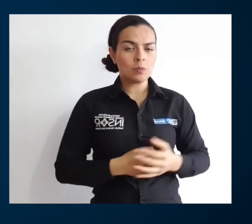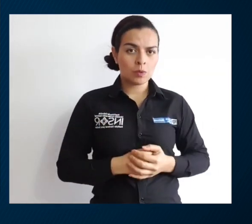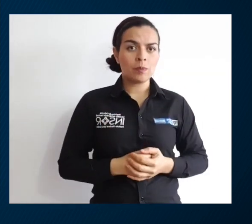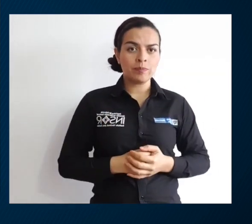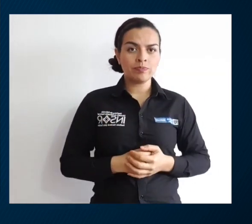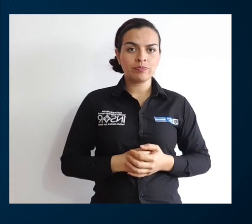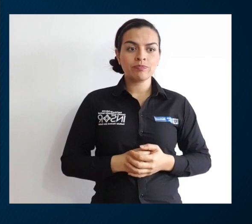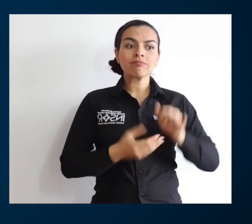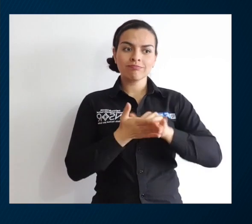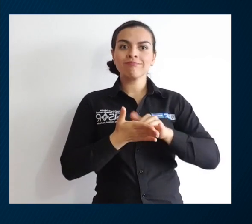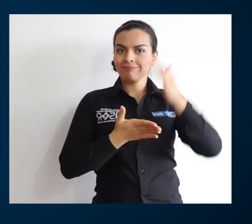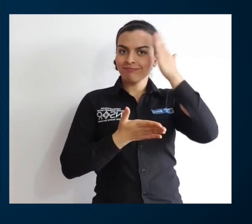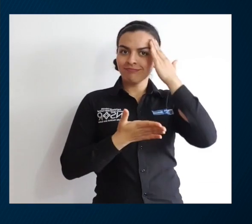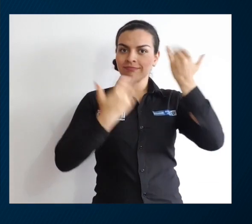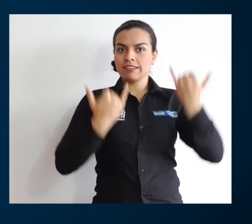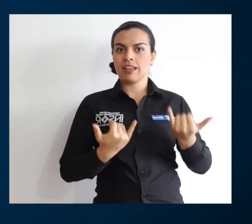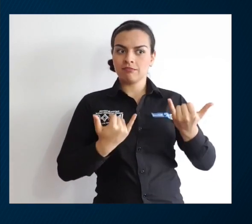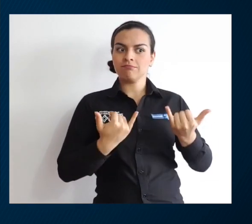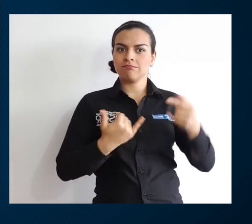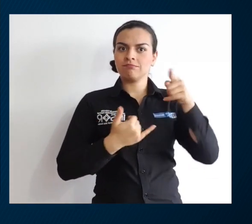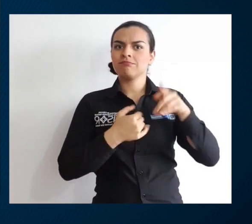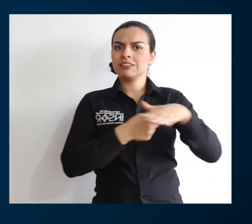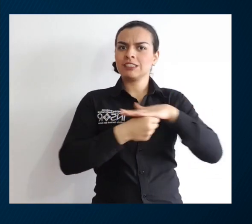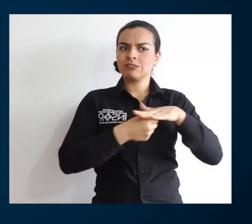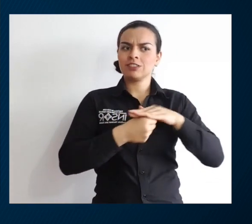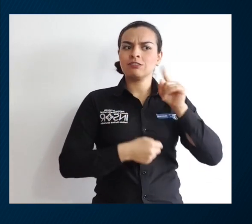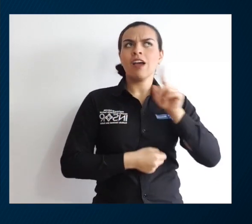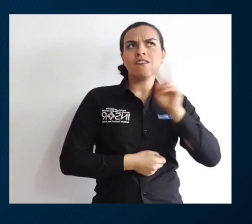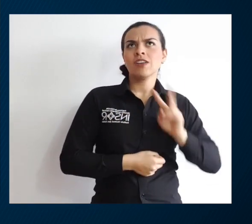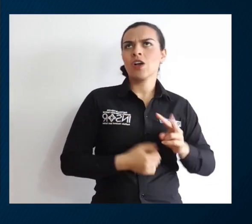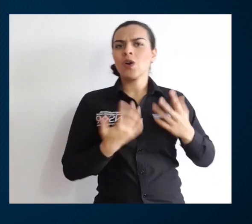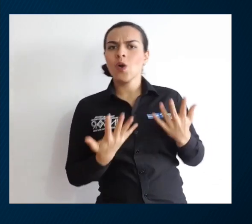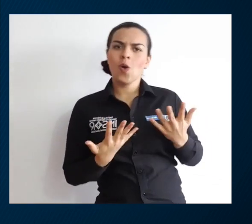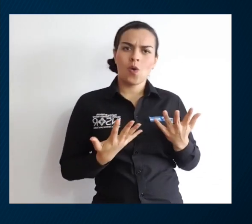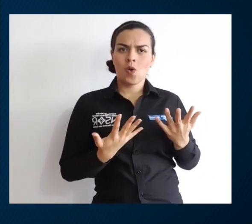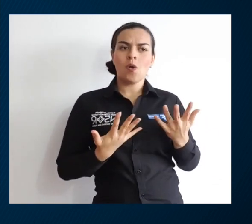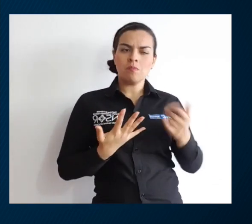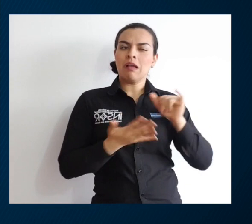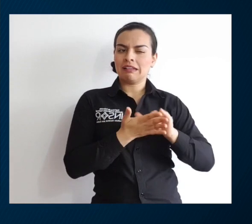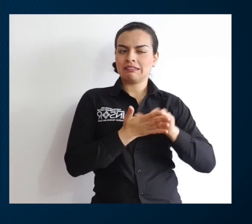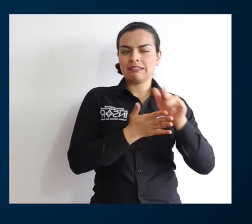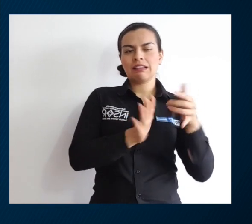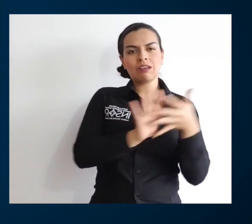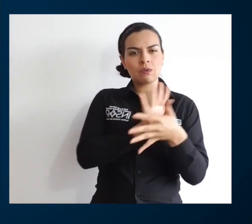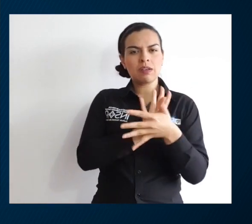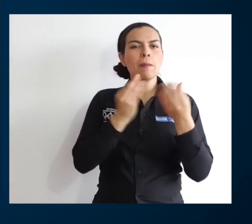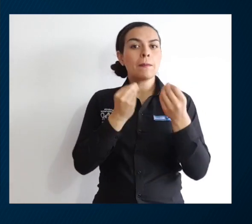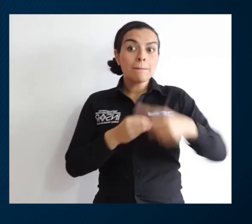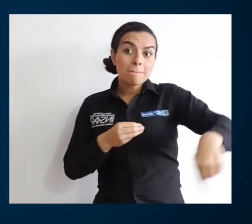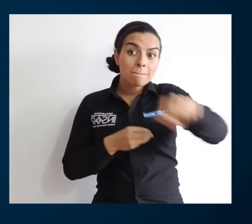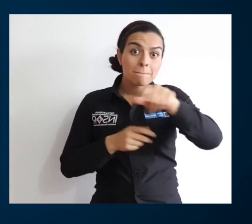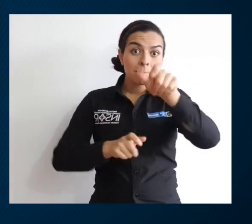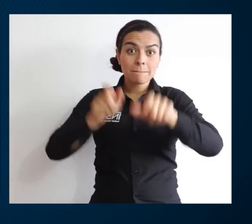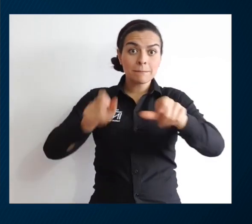ustedes los retos en esta ¿sí? En esta comunidad en la que particularmente ustedes se